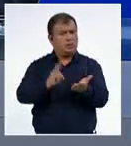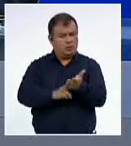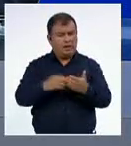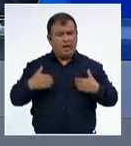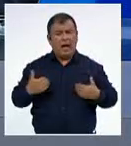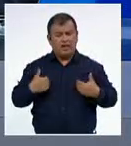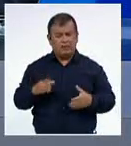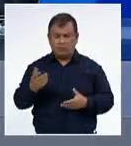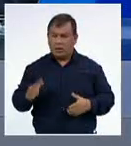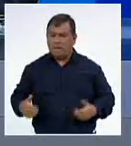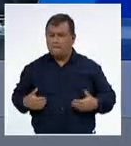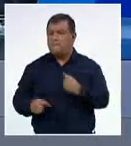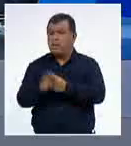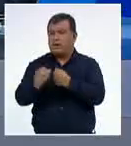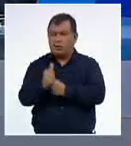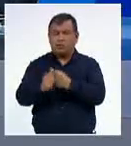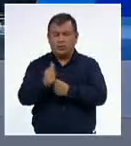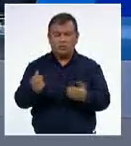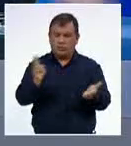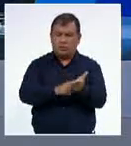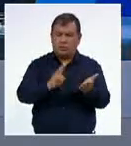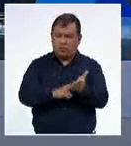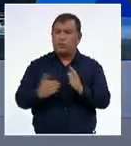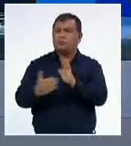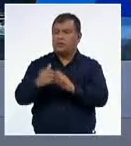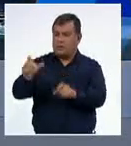peligrosos deben tener un seguro contra terceros, y así te evitas cualquier problema. Es una buena iniciativa.